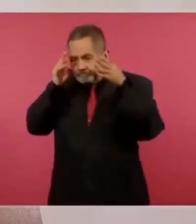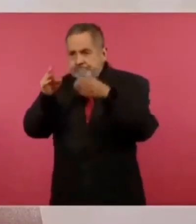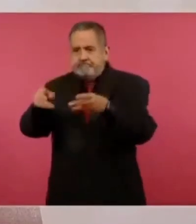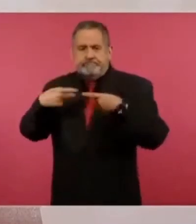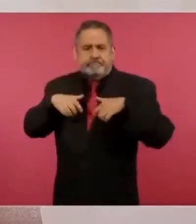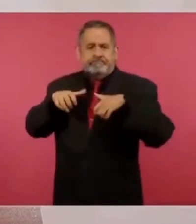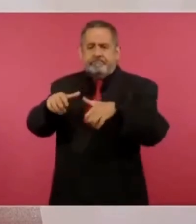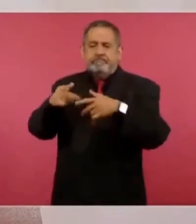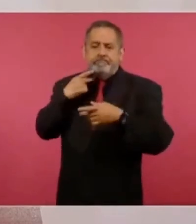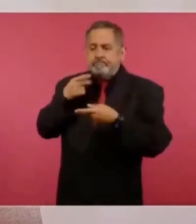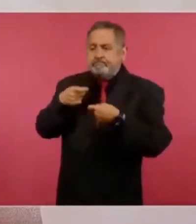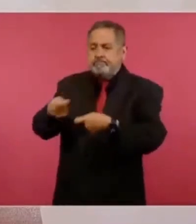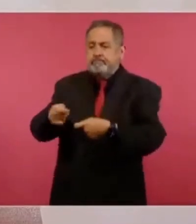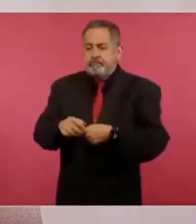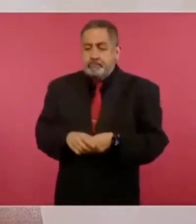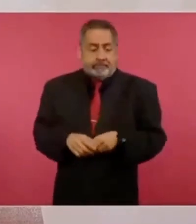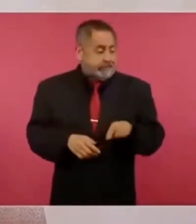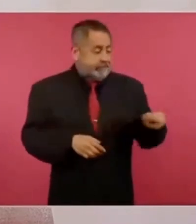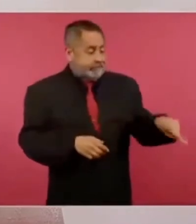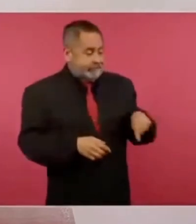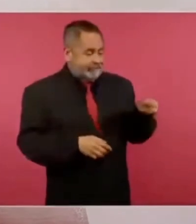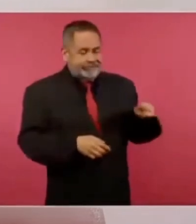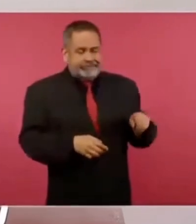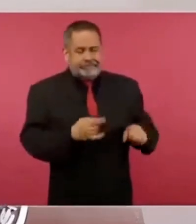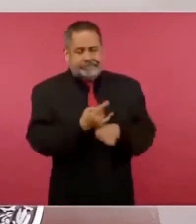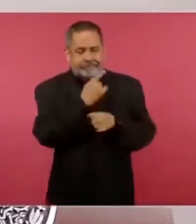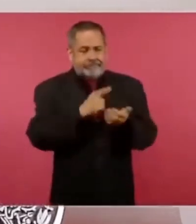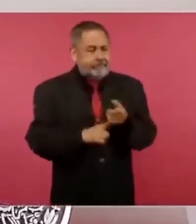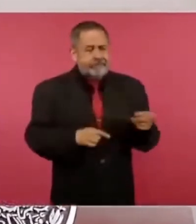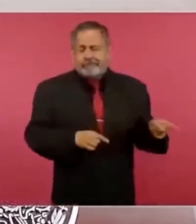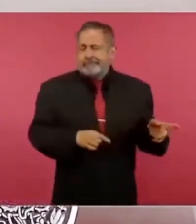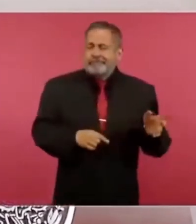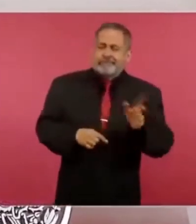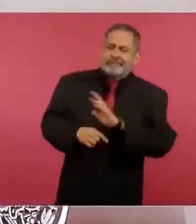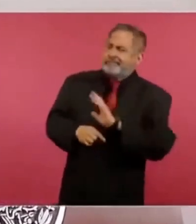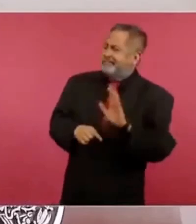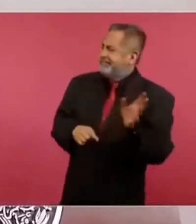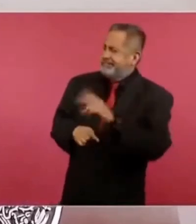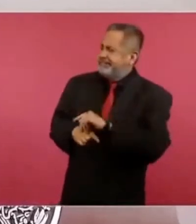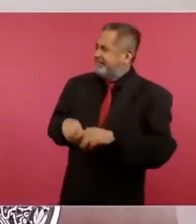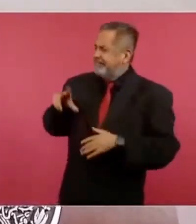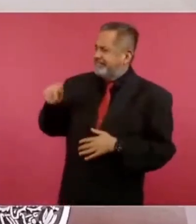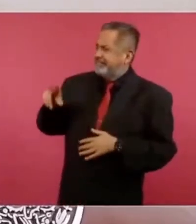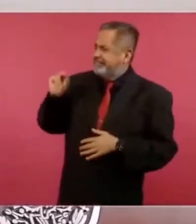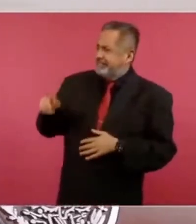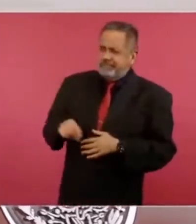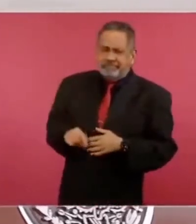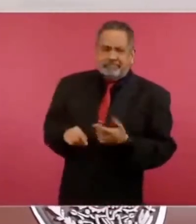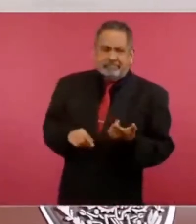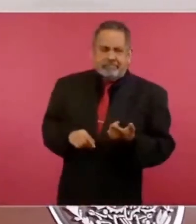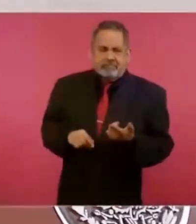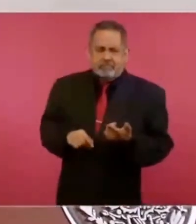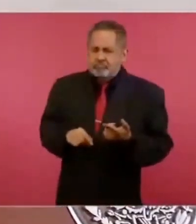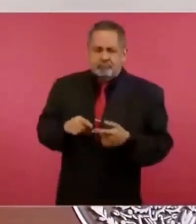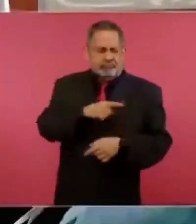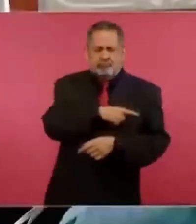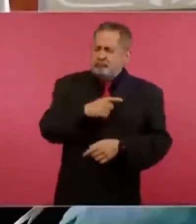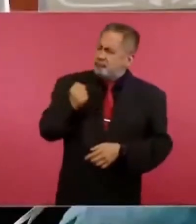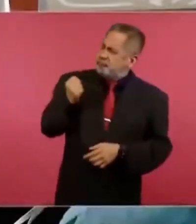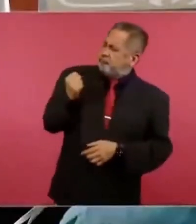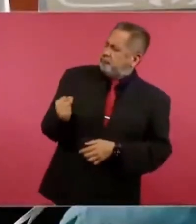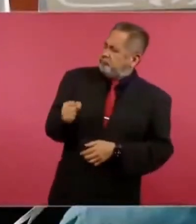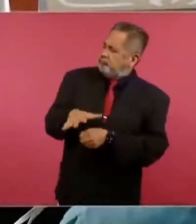porque para los conservadores, los fachos, todo lo quieren resolver con el uso de la fuerza,